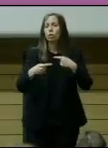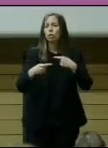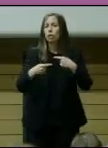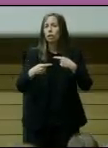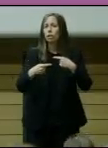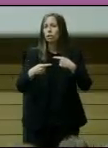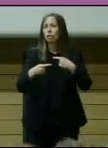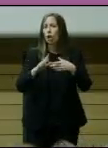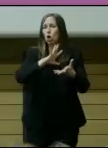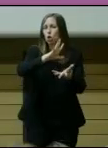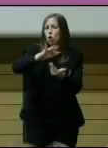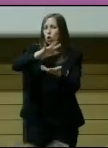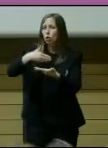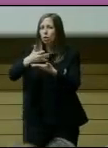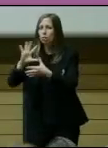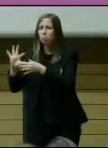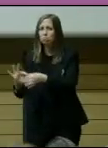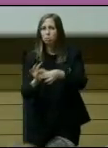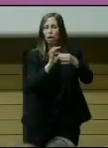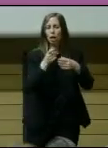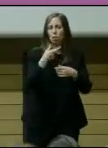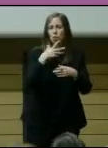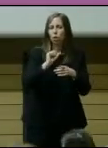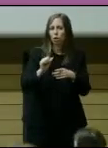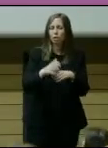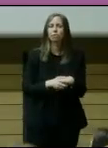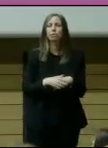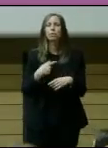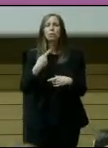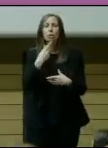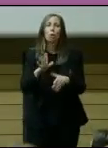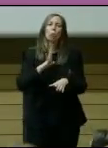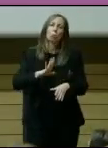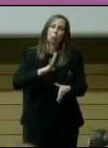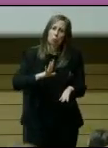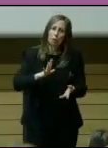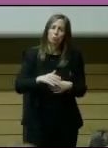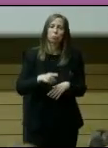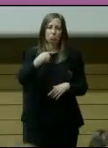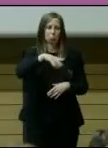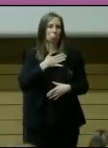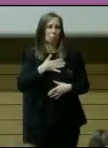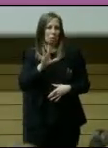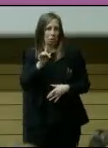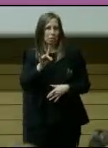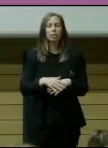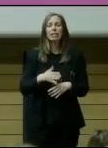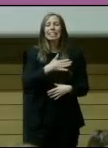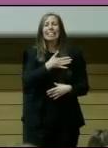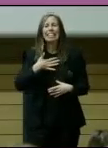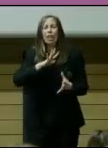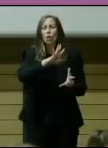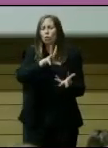recogen todas las noticias de prensa relacionadas con las drogas. Y les dije, si me hacen el favor, y así me hicieron muy amables, quiero todas